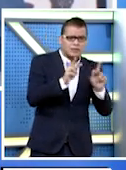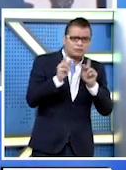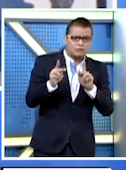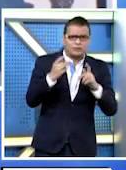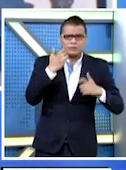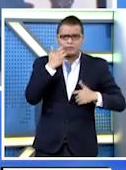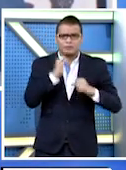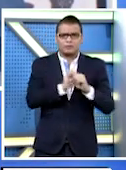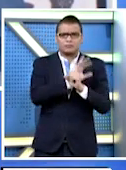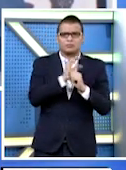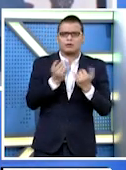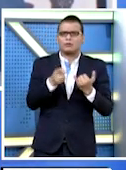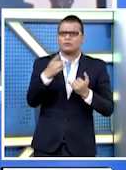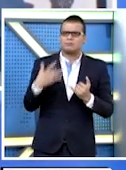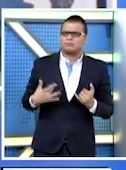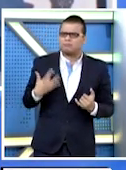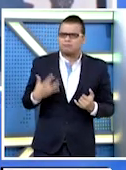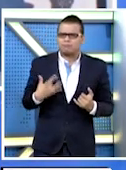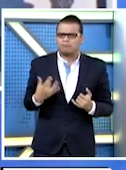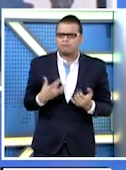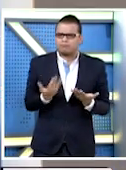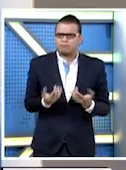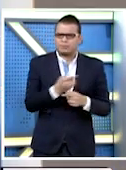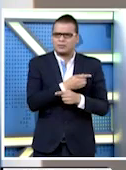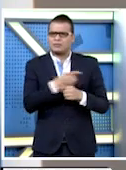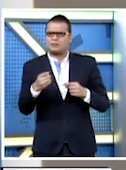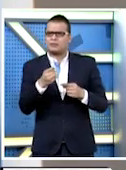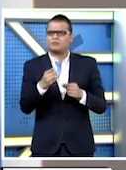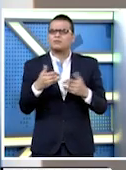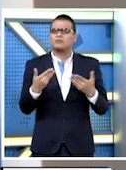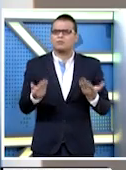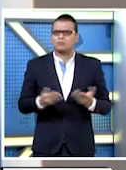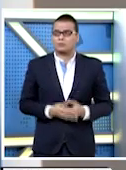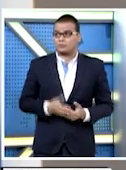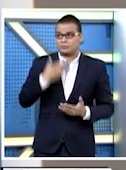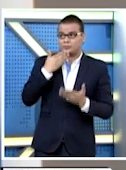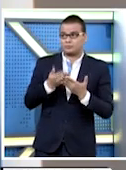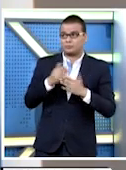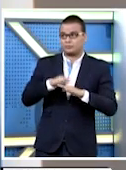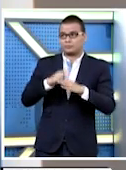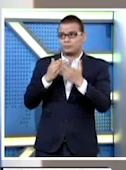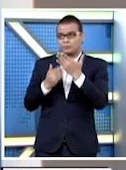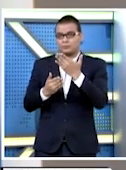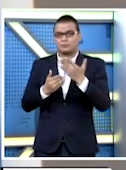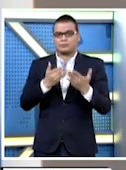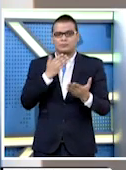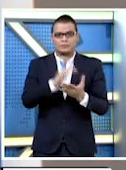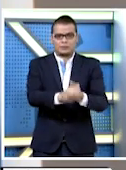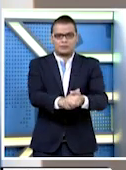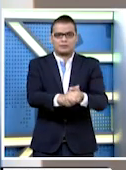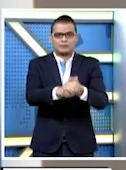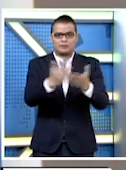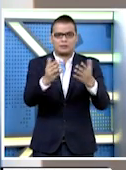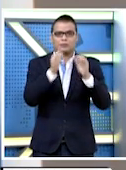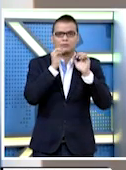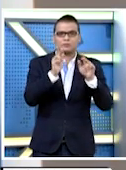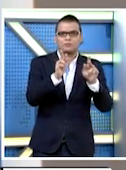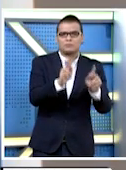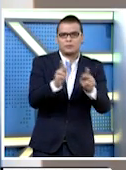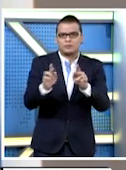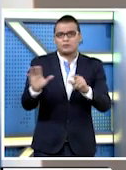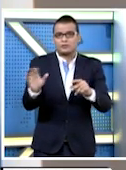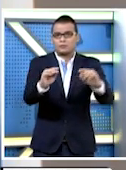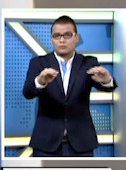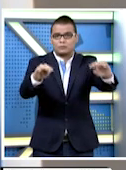ciudad. ¿Cómo está hoy, alcalde? ¿Cómo está esta semana? Gerardo, buenas tardes. Un saludo muy especial para toda la comunidad que nos ve y